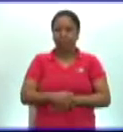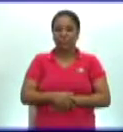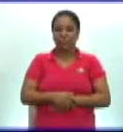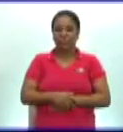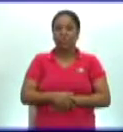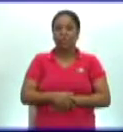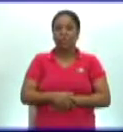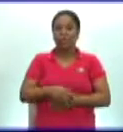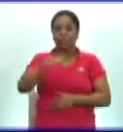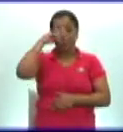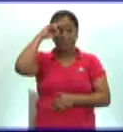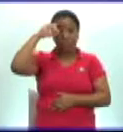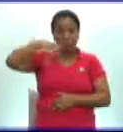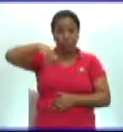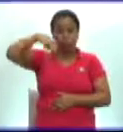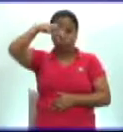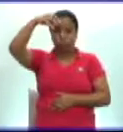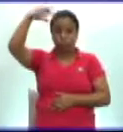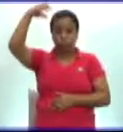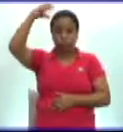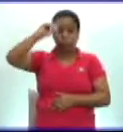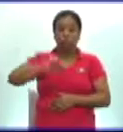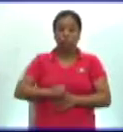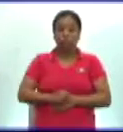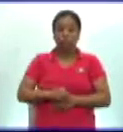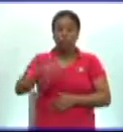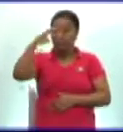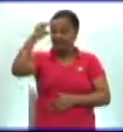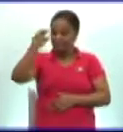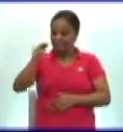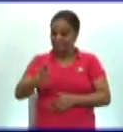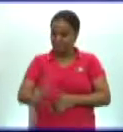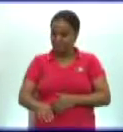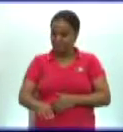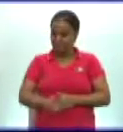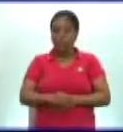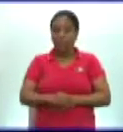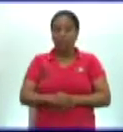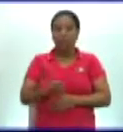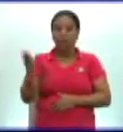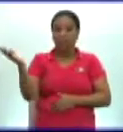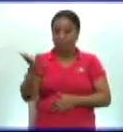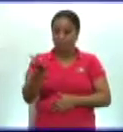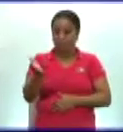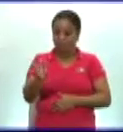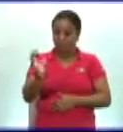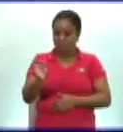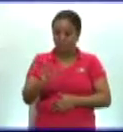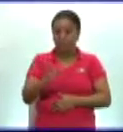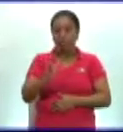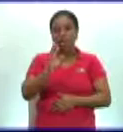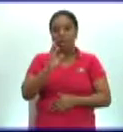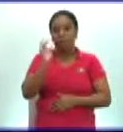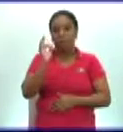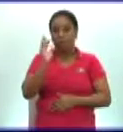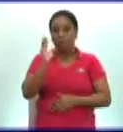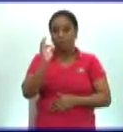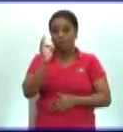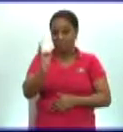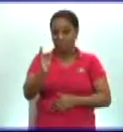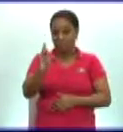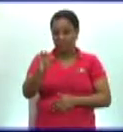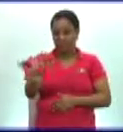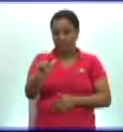Si el globo desciende con velocidad constante, la fuerza resultante es igual a